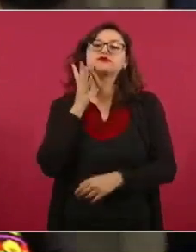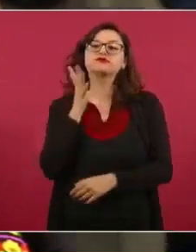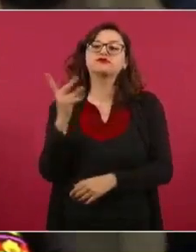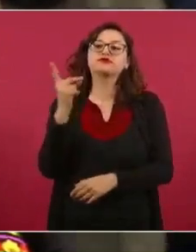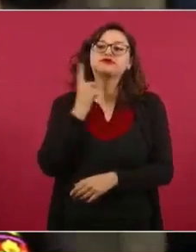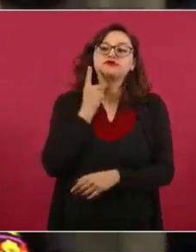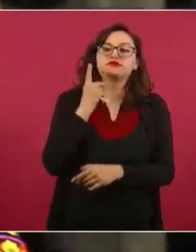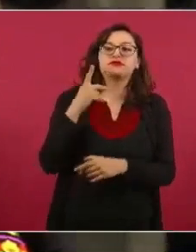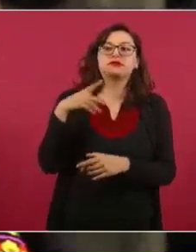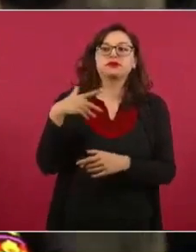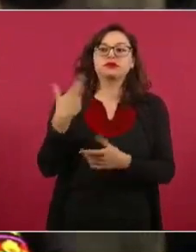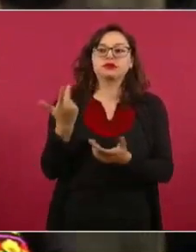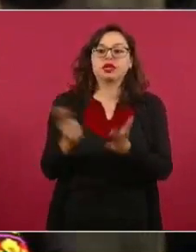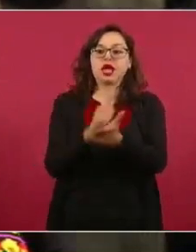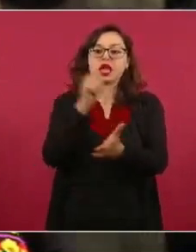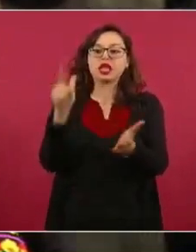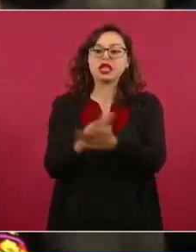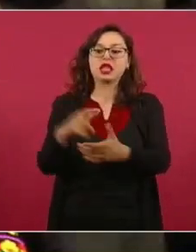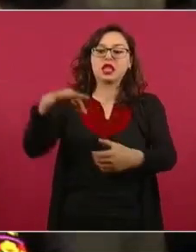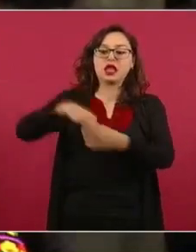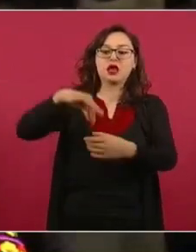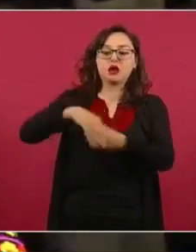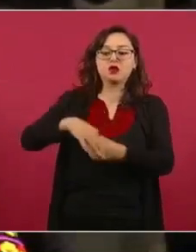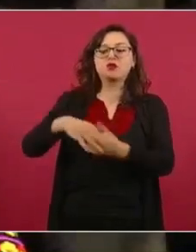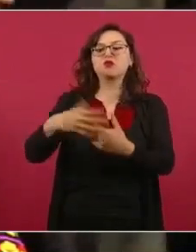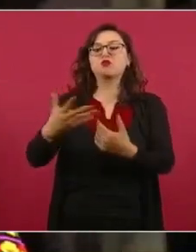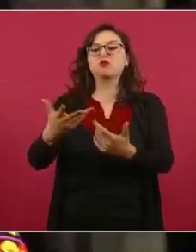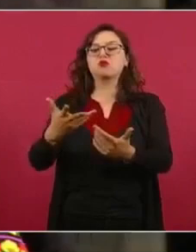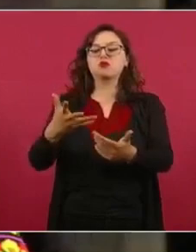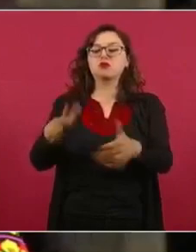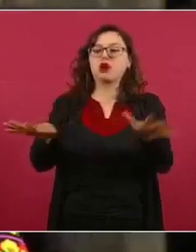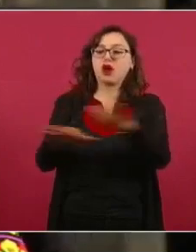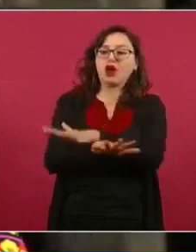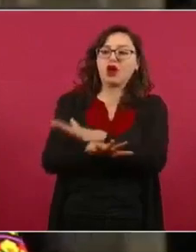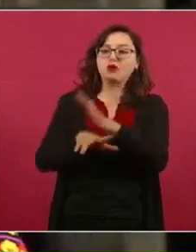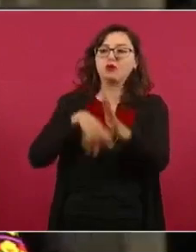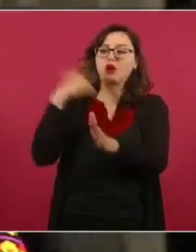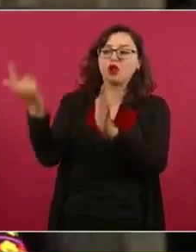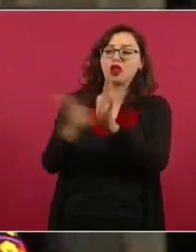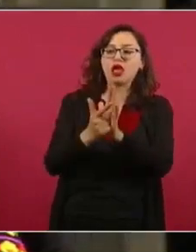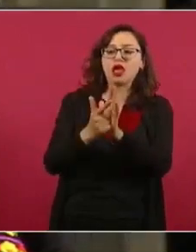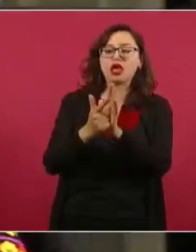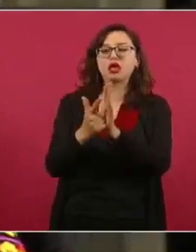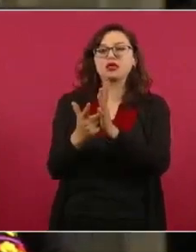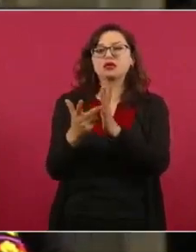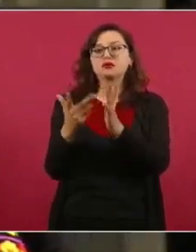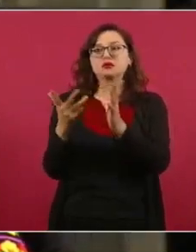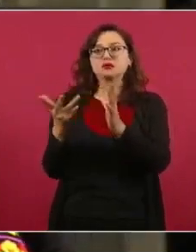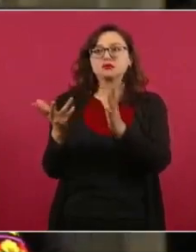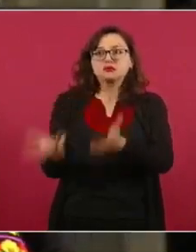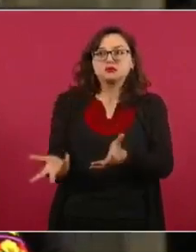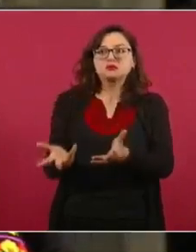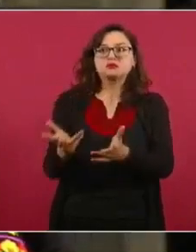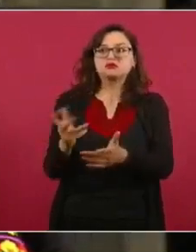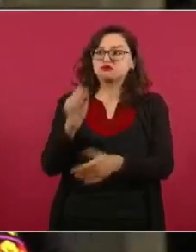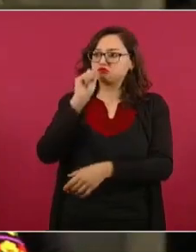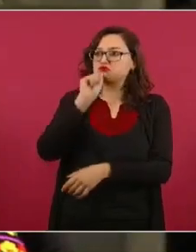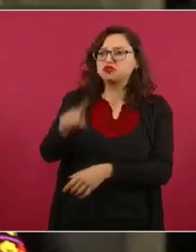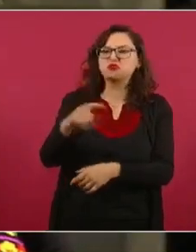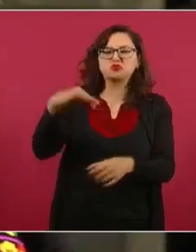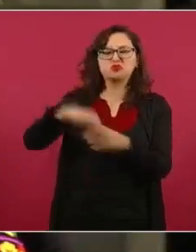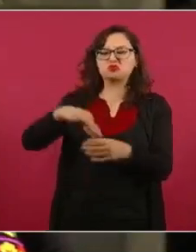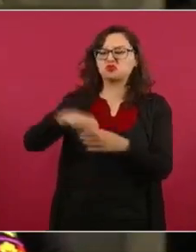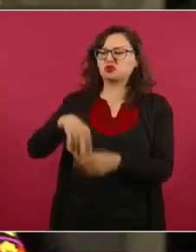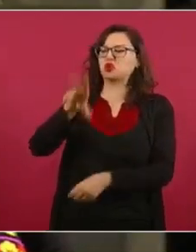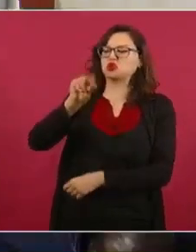den con respecto a esta reforma? ¿Será la misma opinión de los opositores o irá a cambiar después